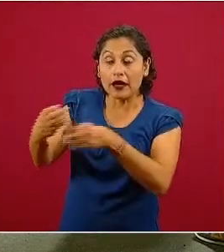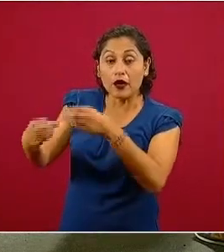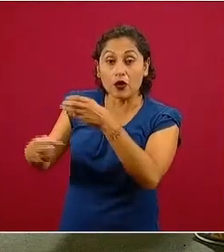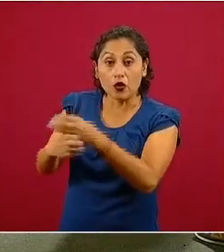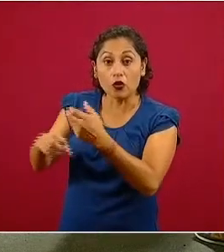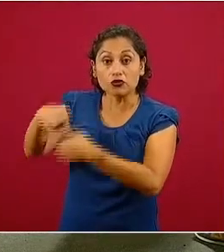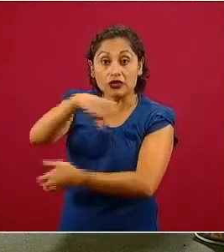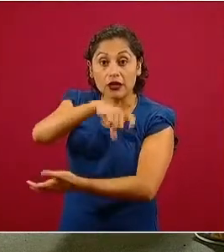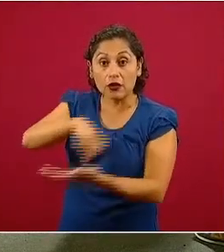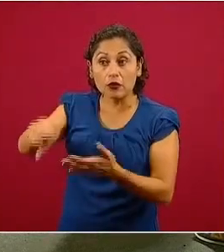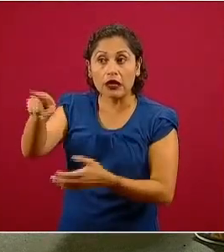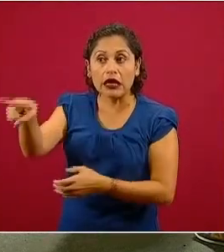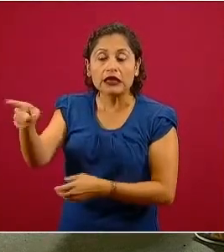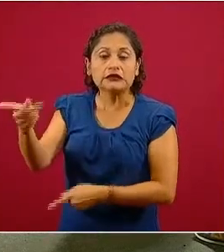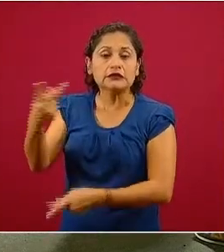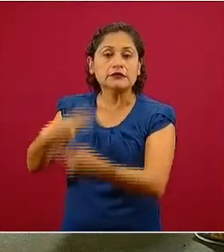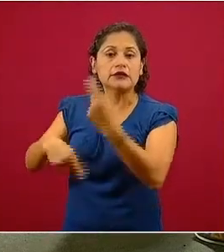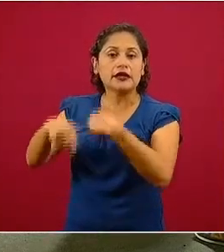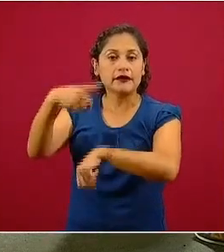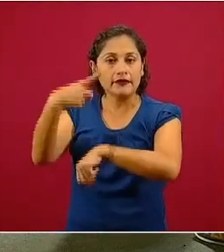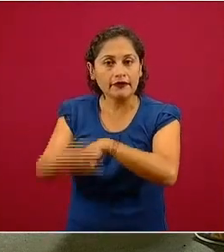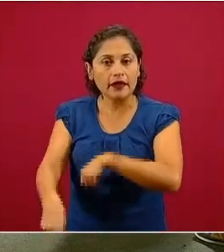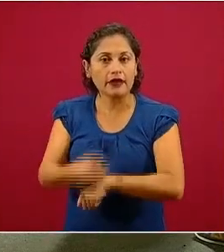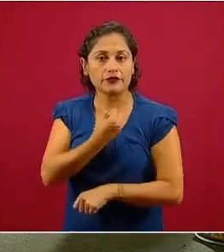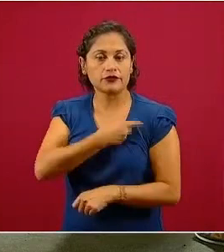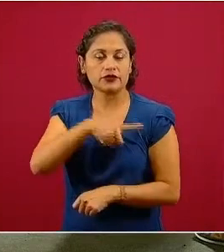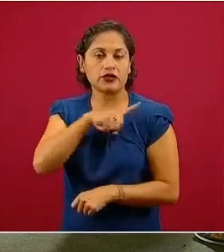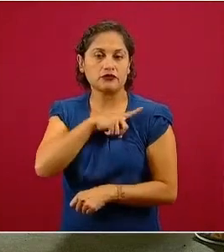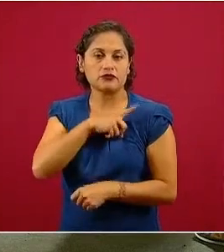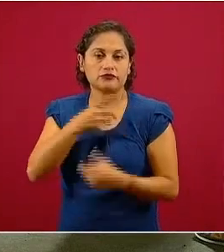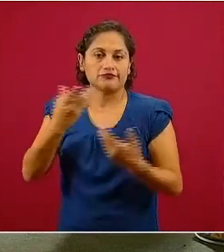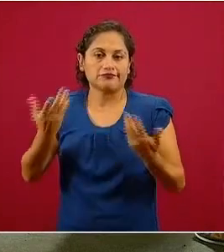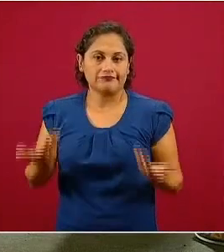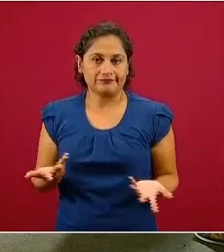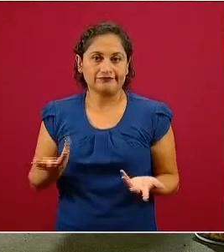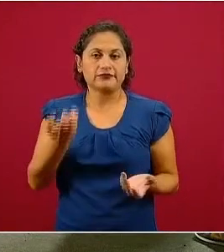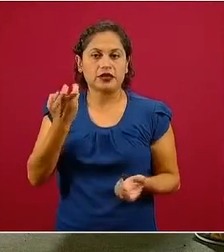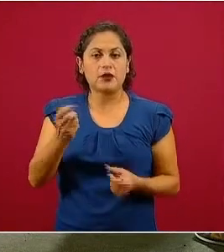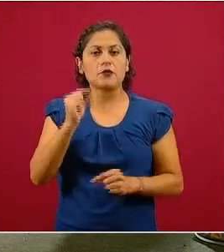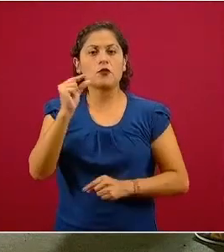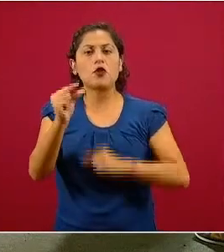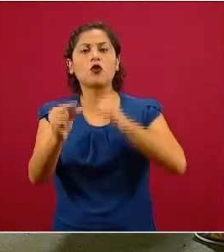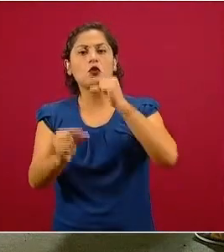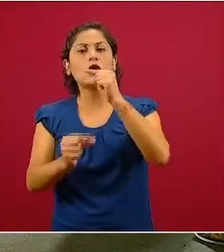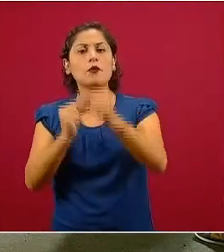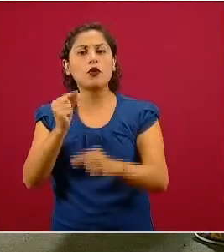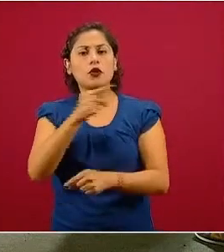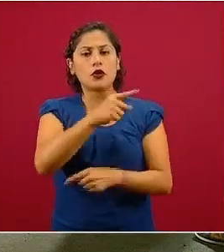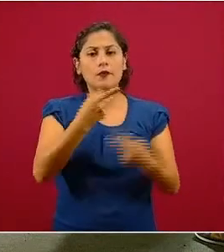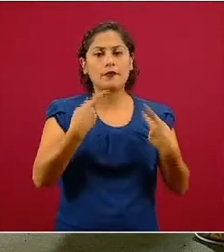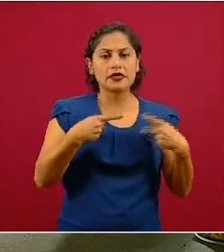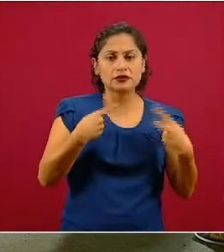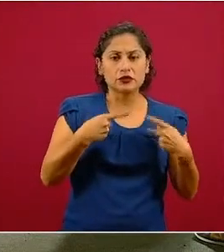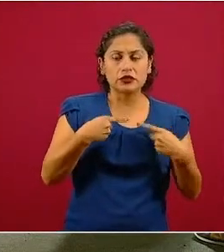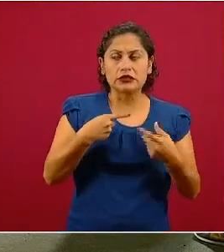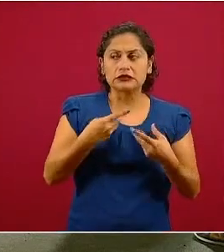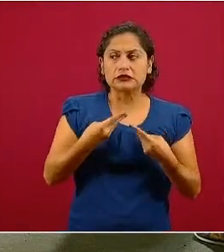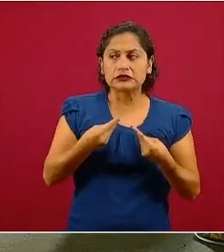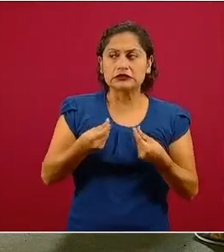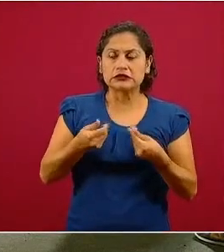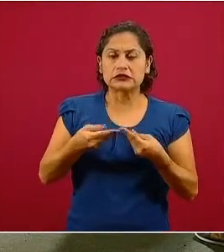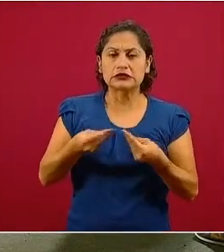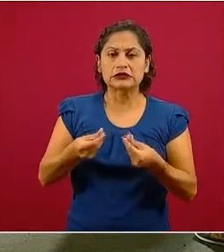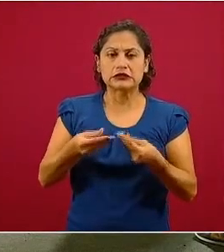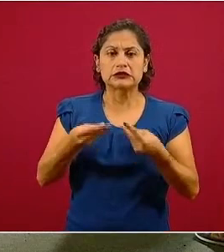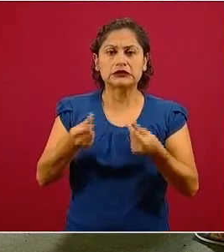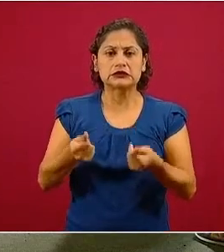producto no saludable, al final resulta que es progresivo, que es lo contrario de regresivo, se vuelve una ventaja,